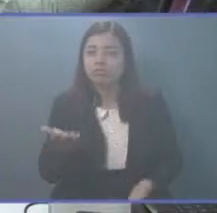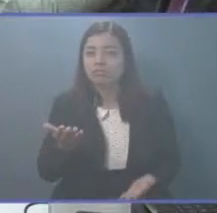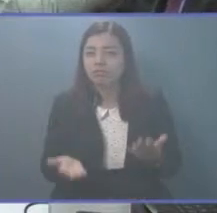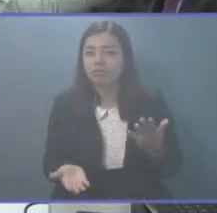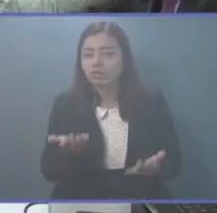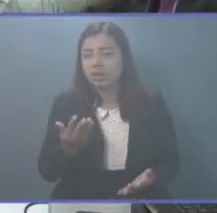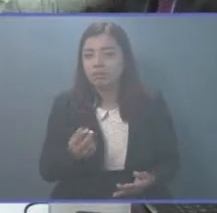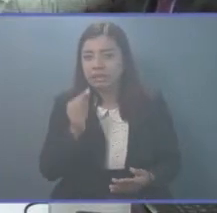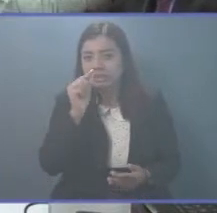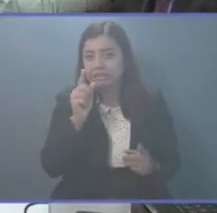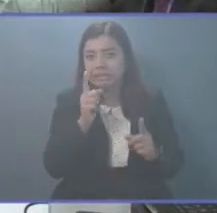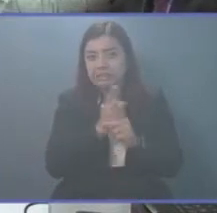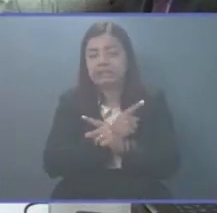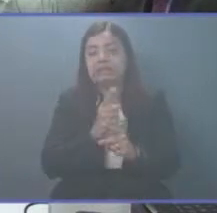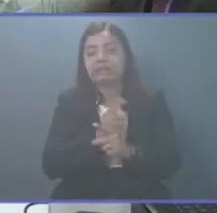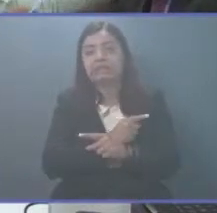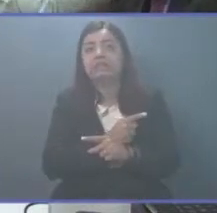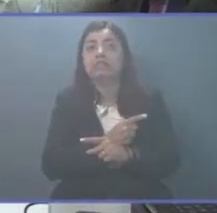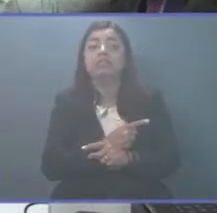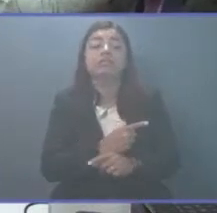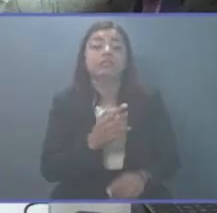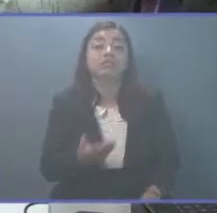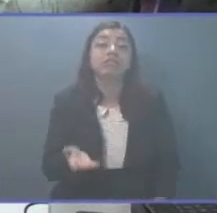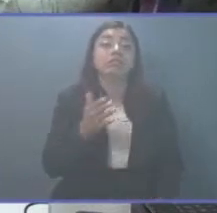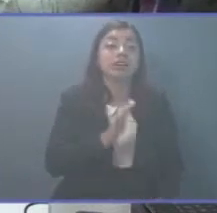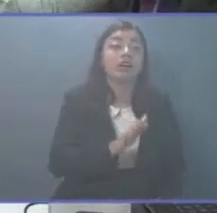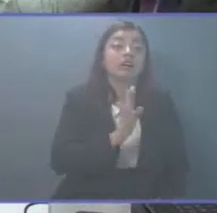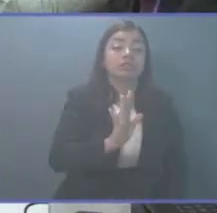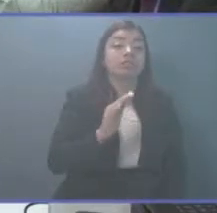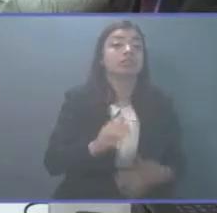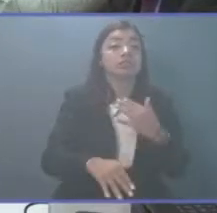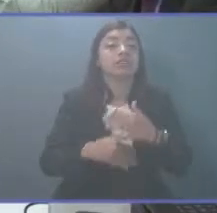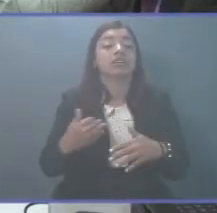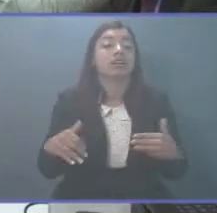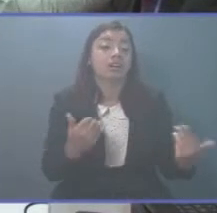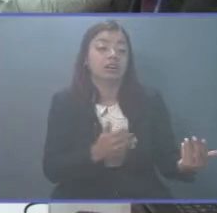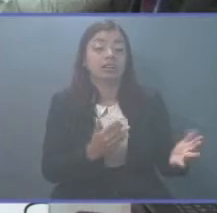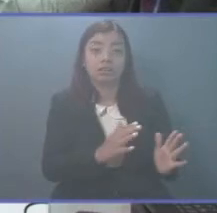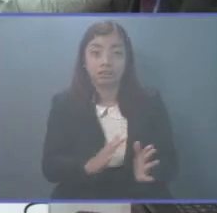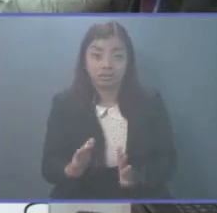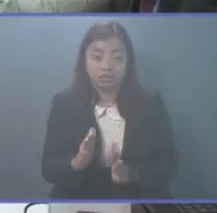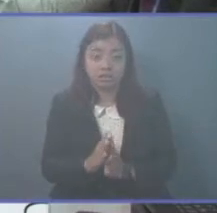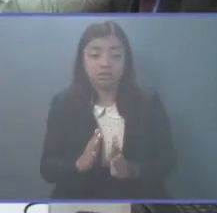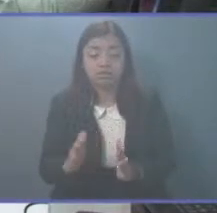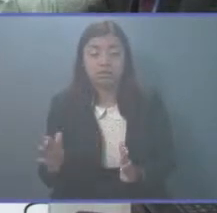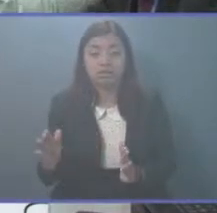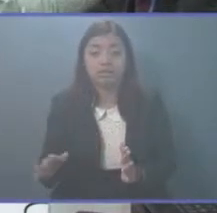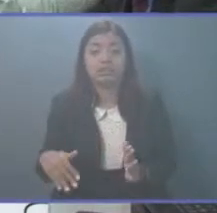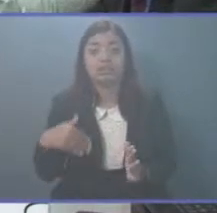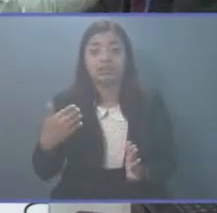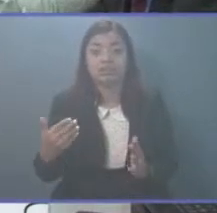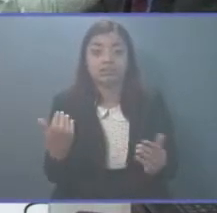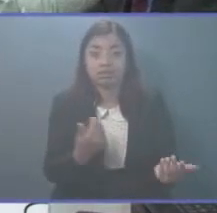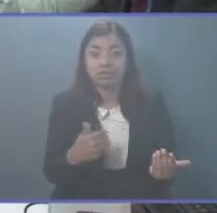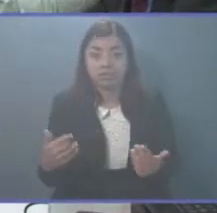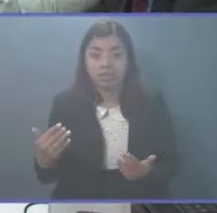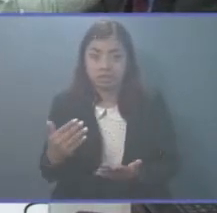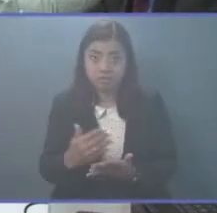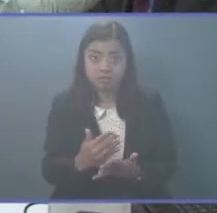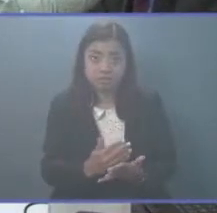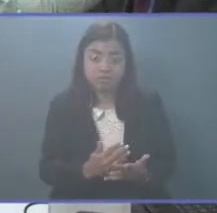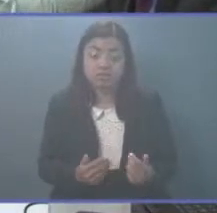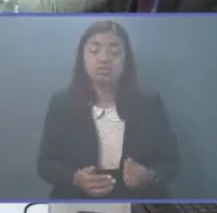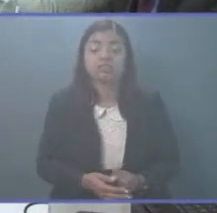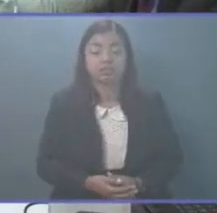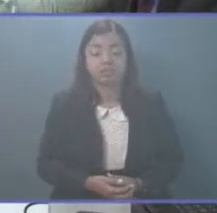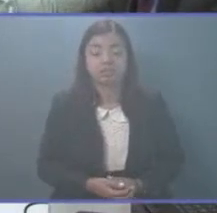ahí corregir que dice a sus siguientes actividades y poner en su orden a las siguientes actividades, en el